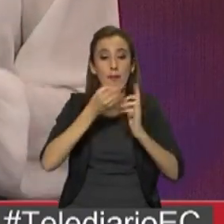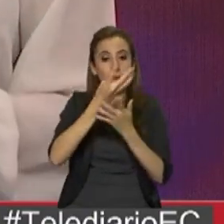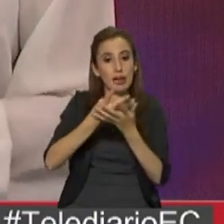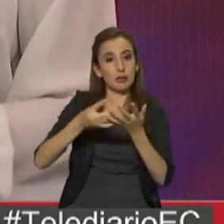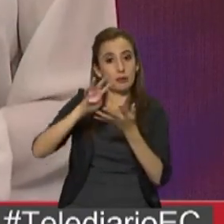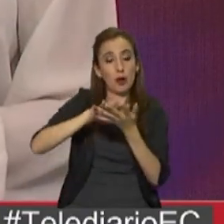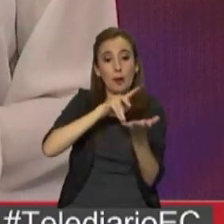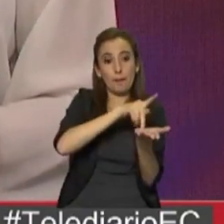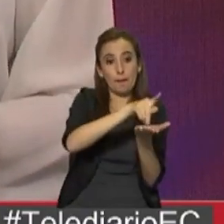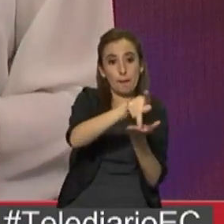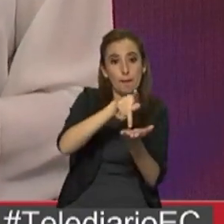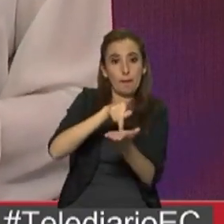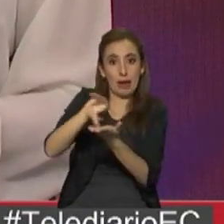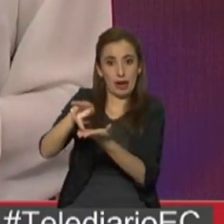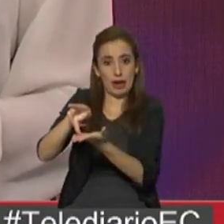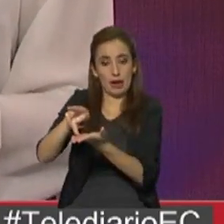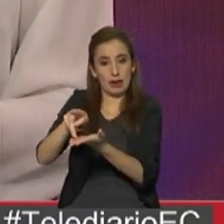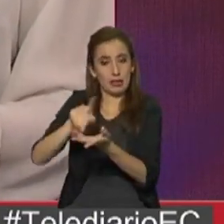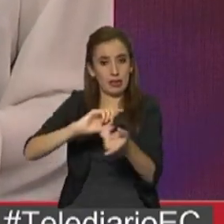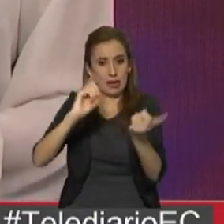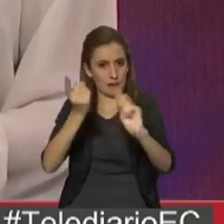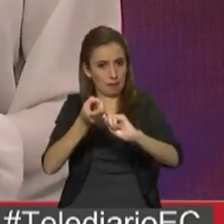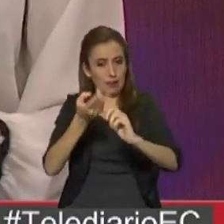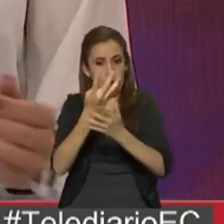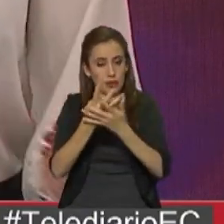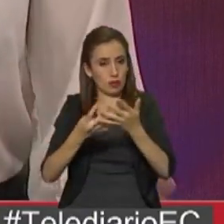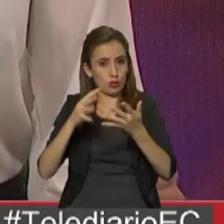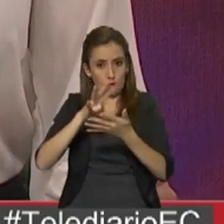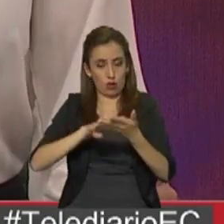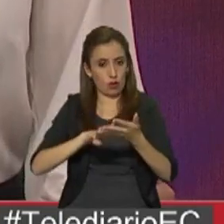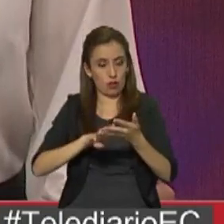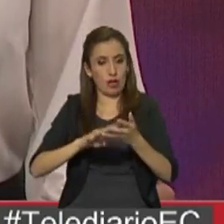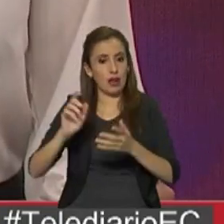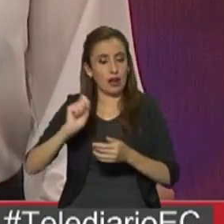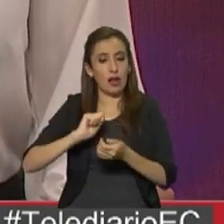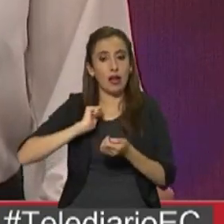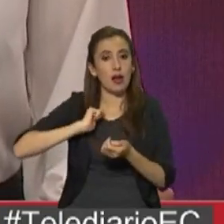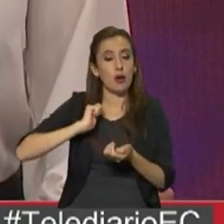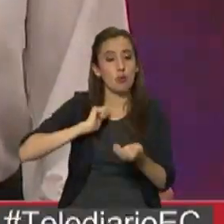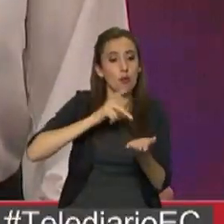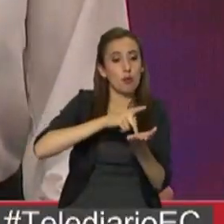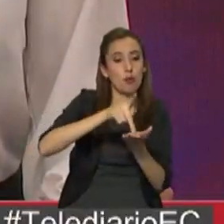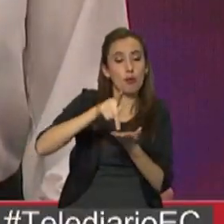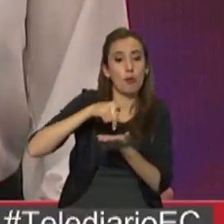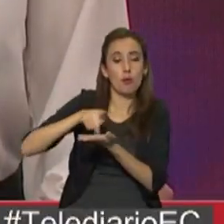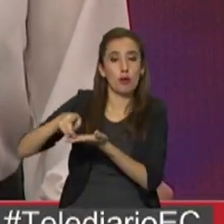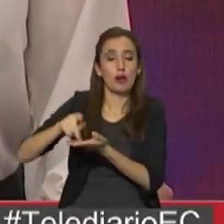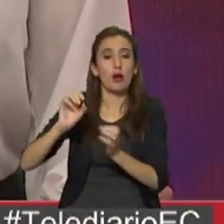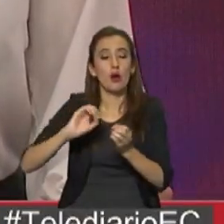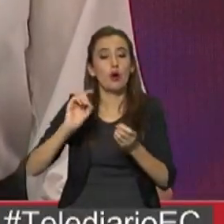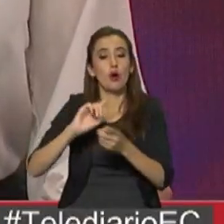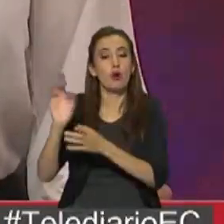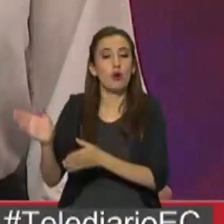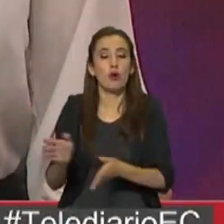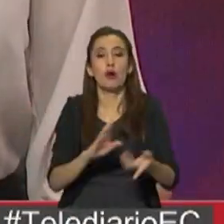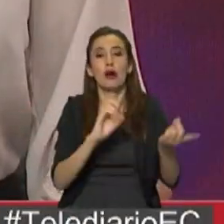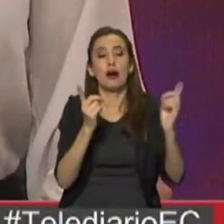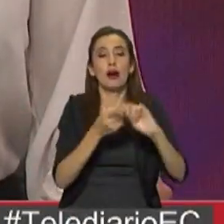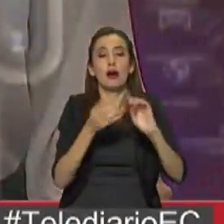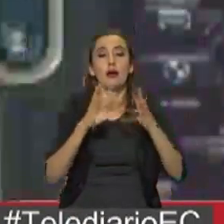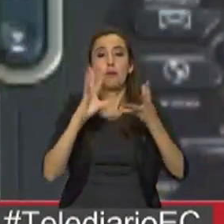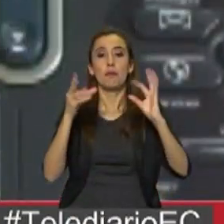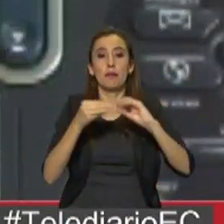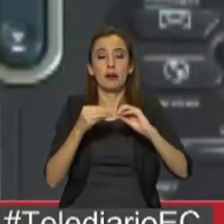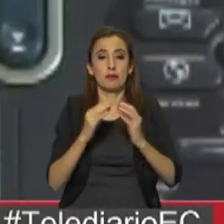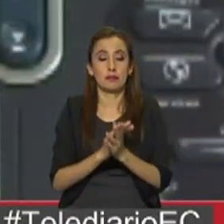esto es para que quede bastante claro para la gente que tiene en este momento un crédito hipotecario con la institución cada